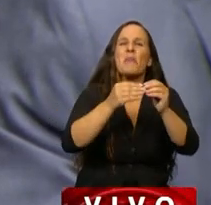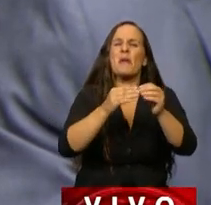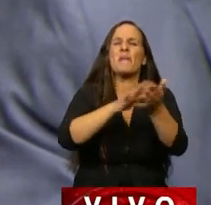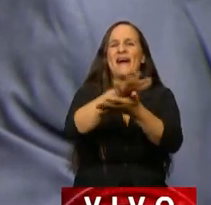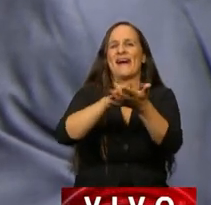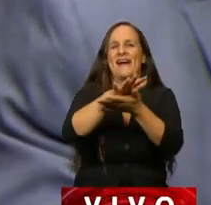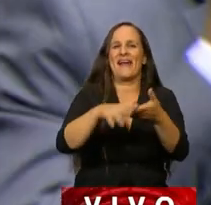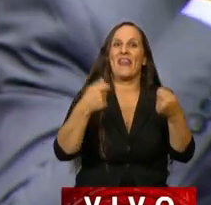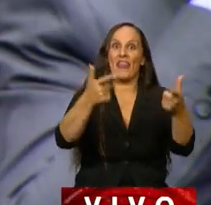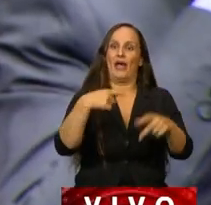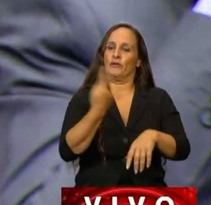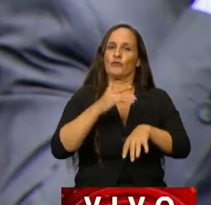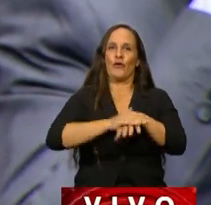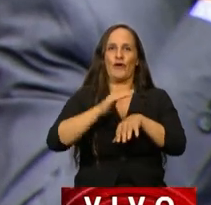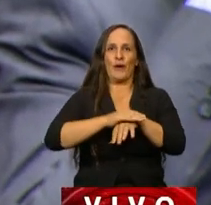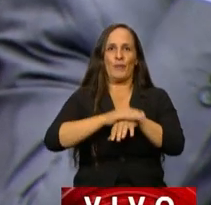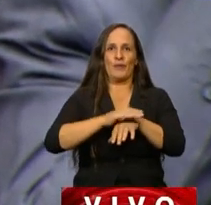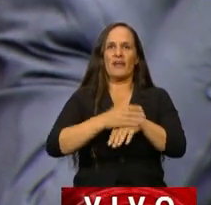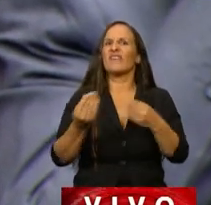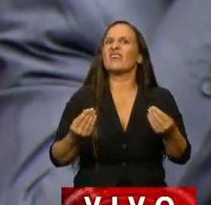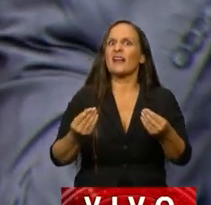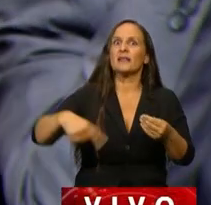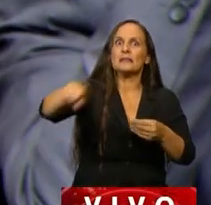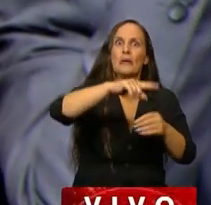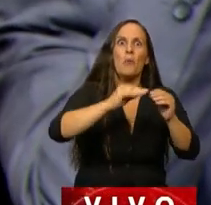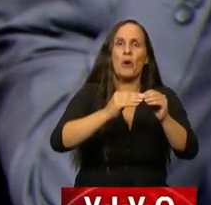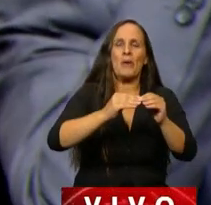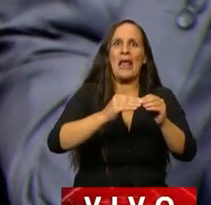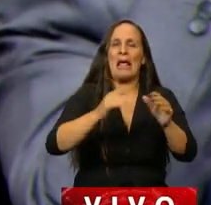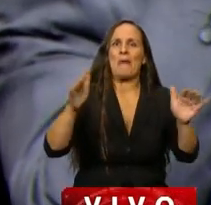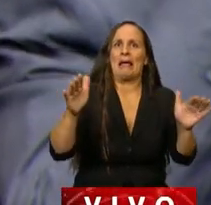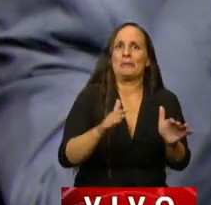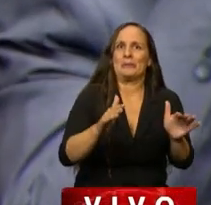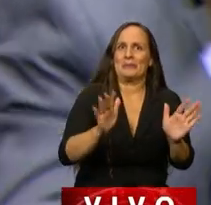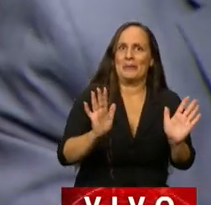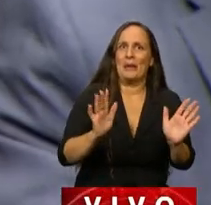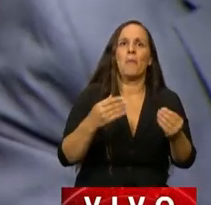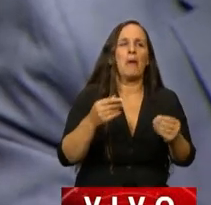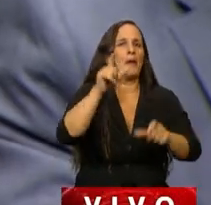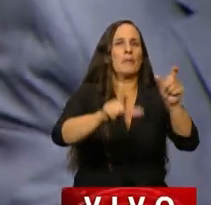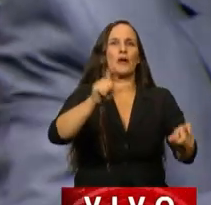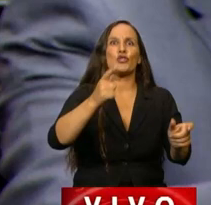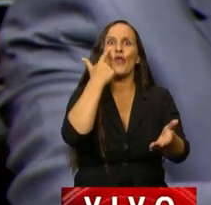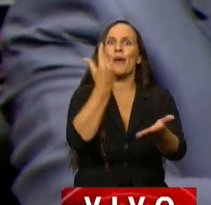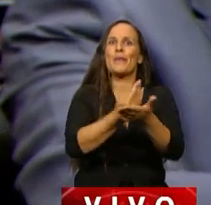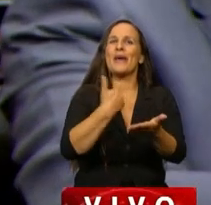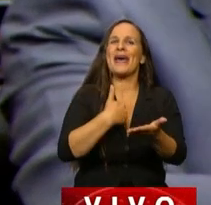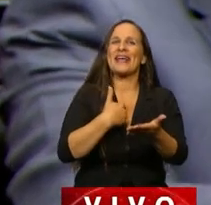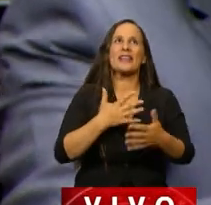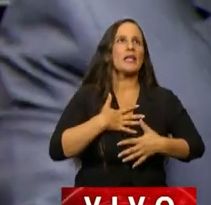nuestra responsabilidad, aliviar dichos problemas y darle a nuestros compatriotas certezas